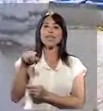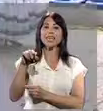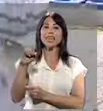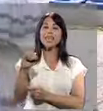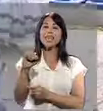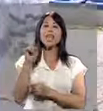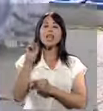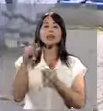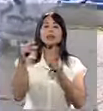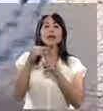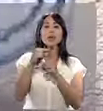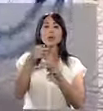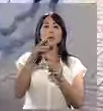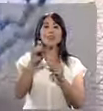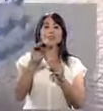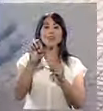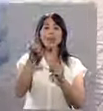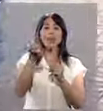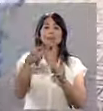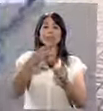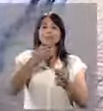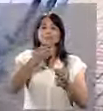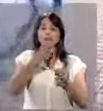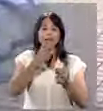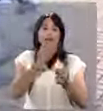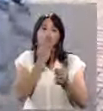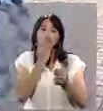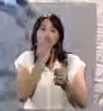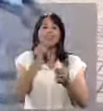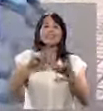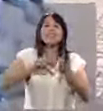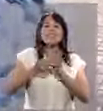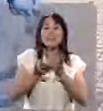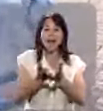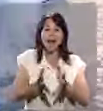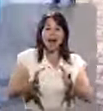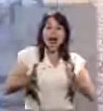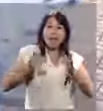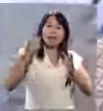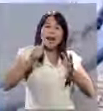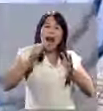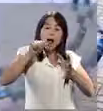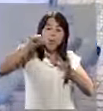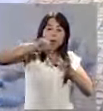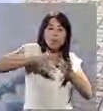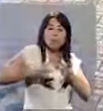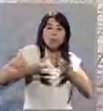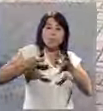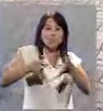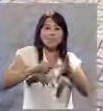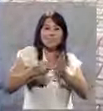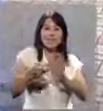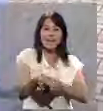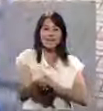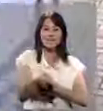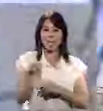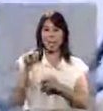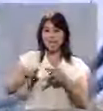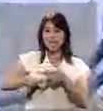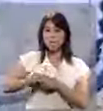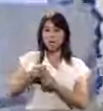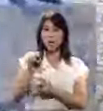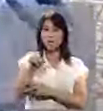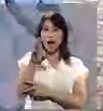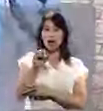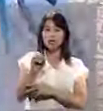huetar, que significa calabazo para llevar agua. El grupo inició en marzo del 2013 para promover